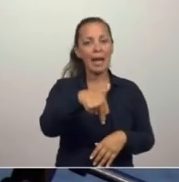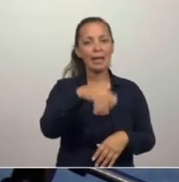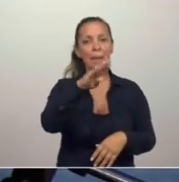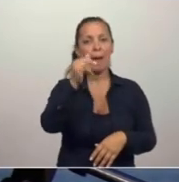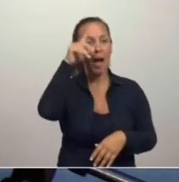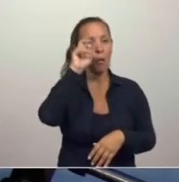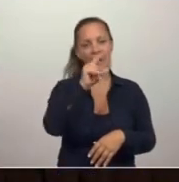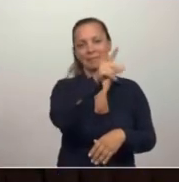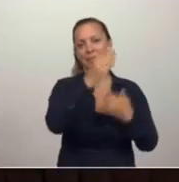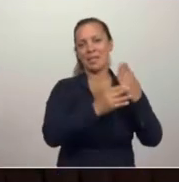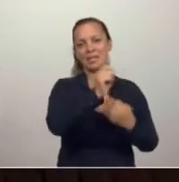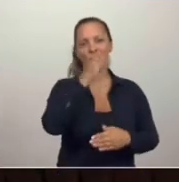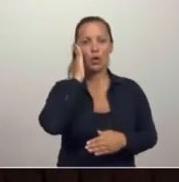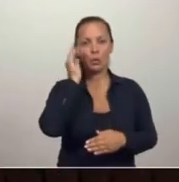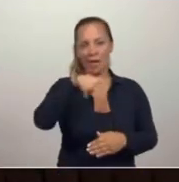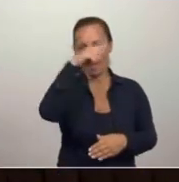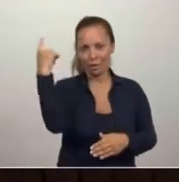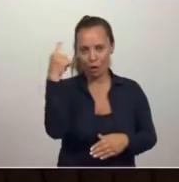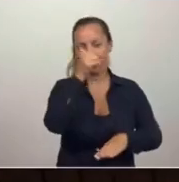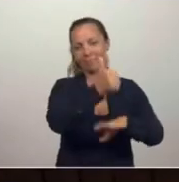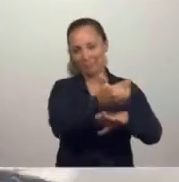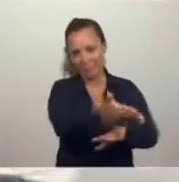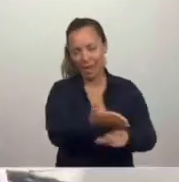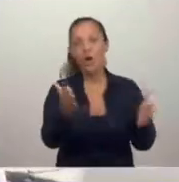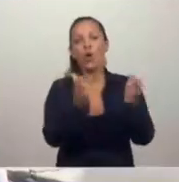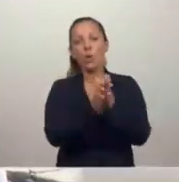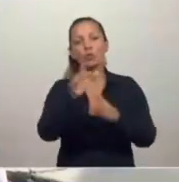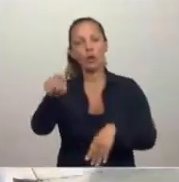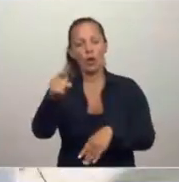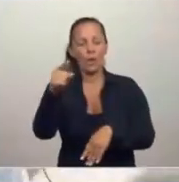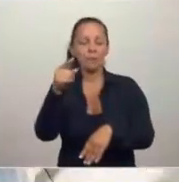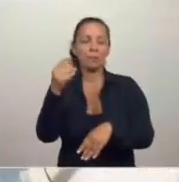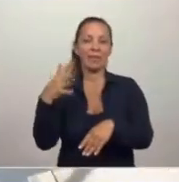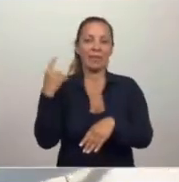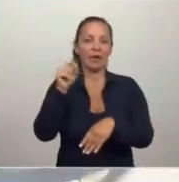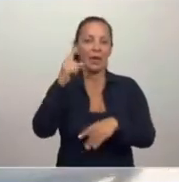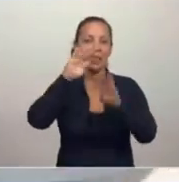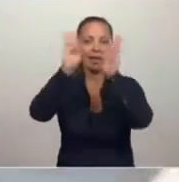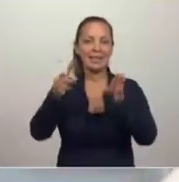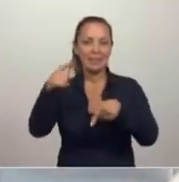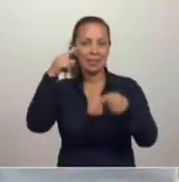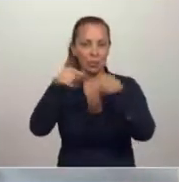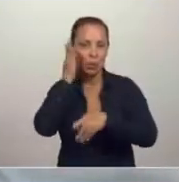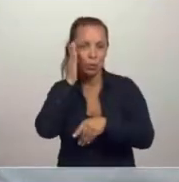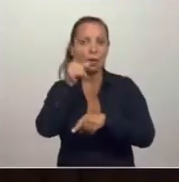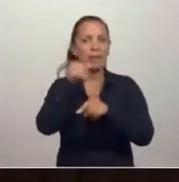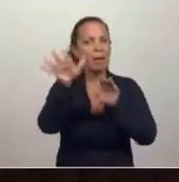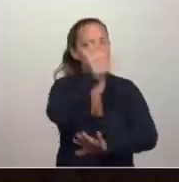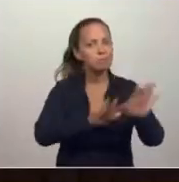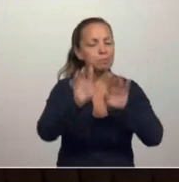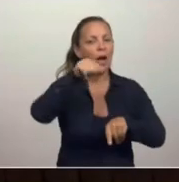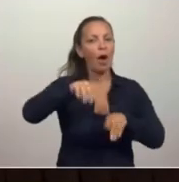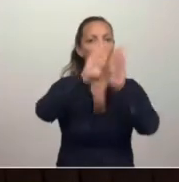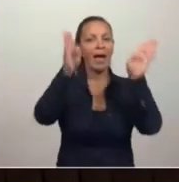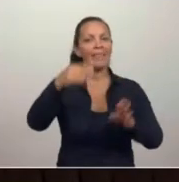ministro de cultura de la nación que junto con Florencia sainttut están poniendo en valor el teatro auditorio también después